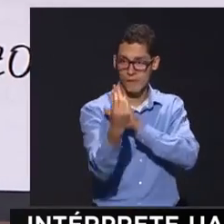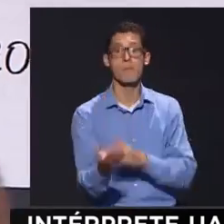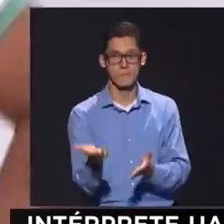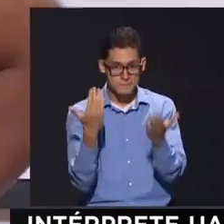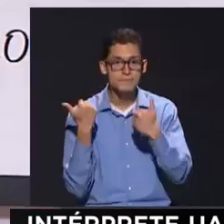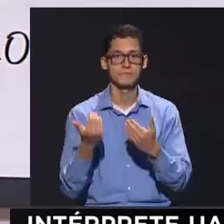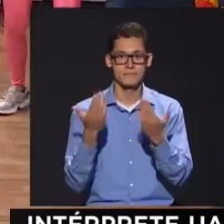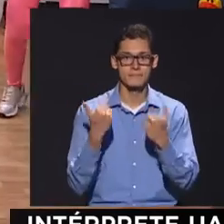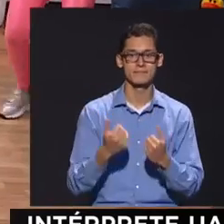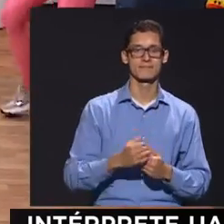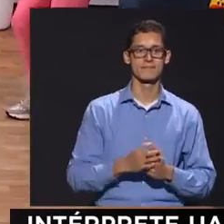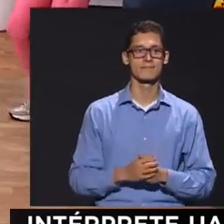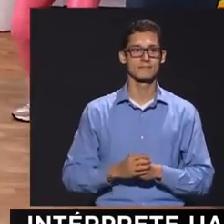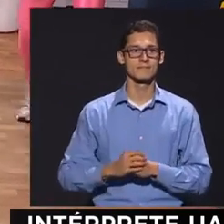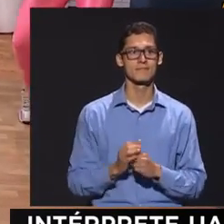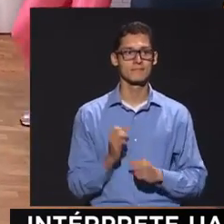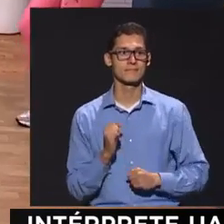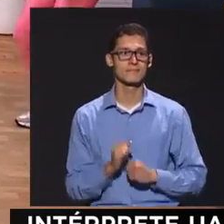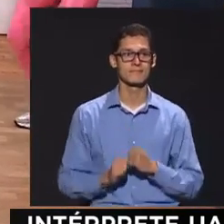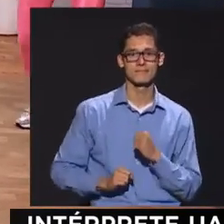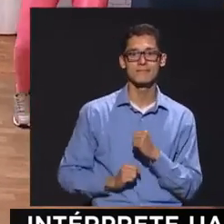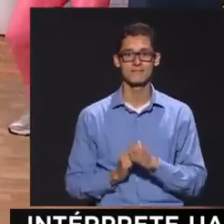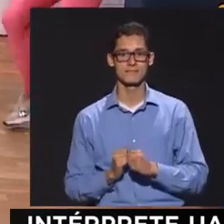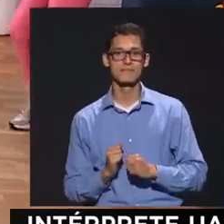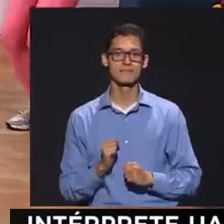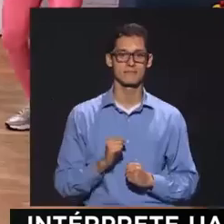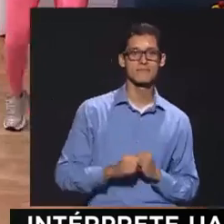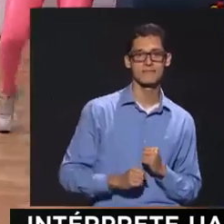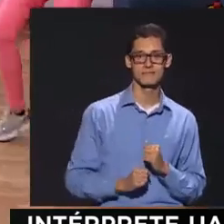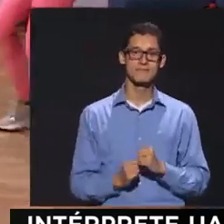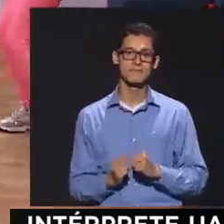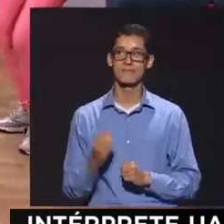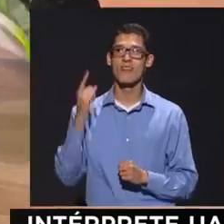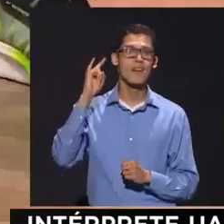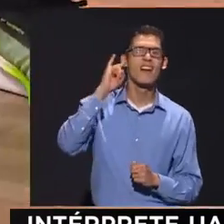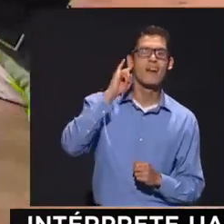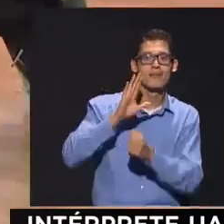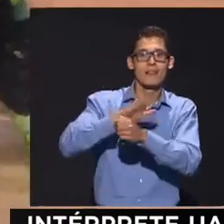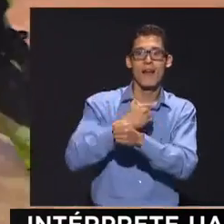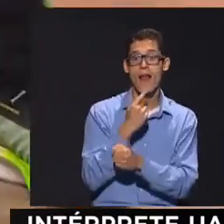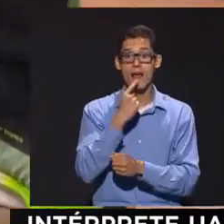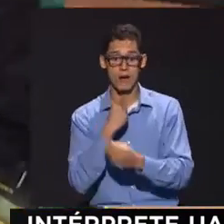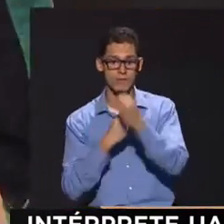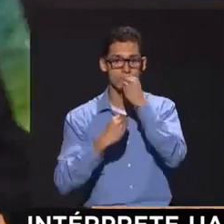saben comiendo frutas y verduras así